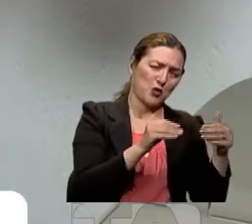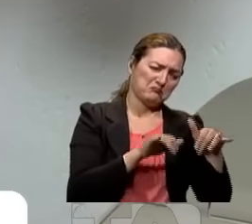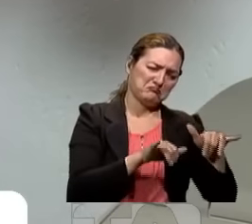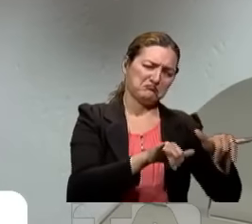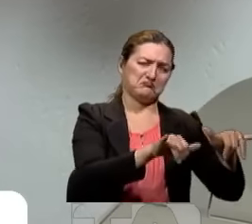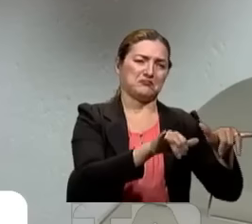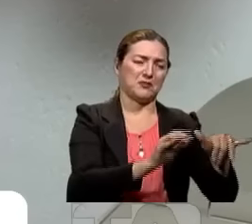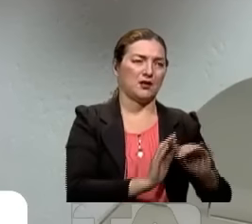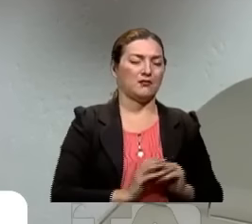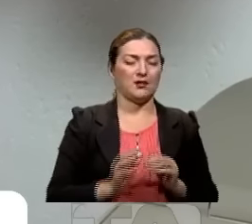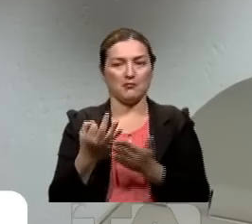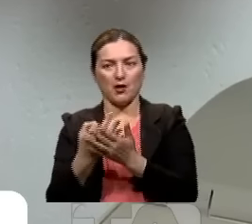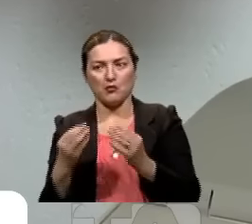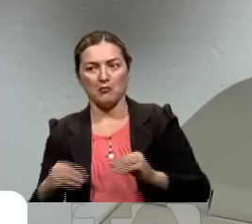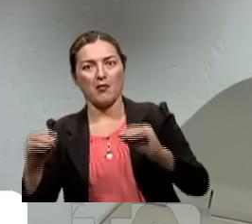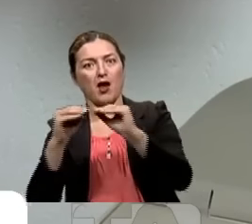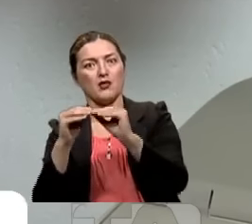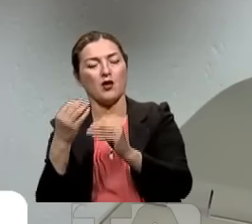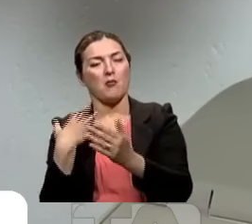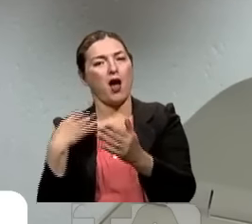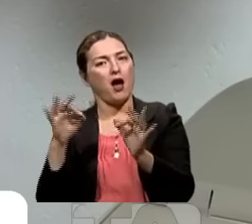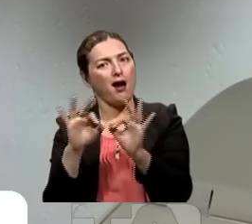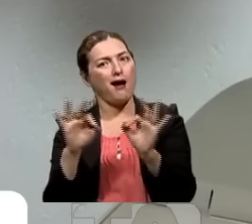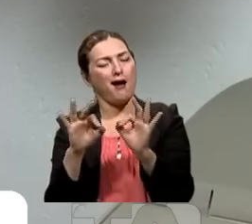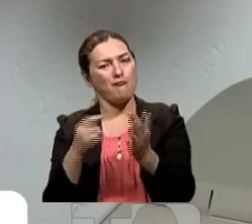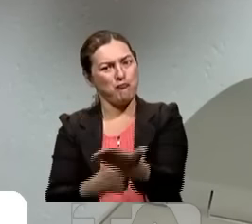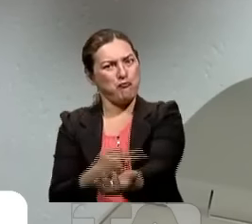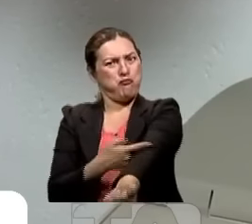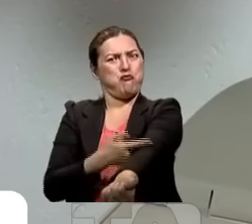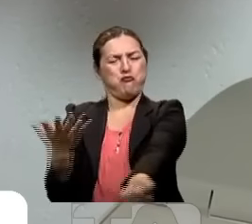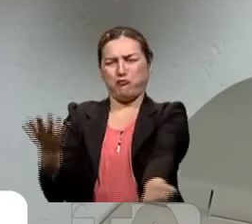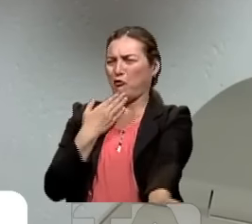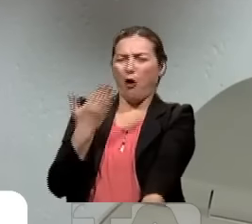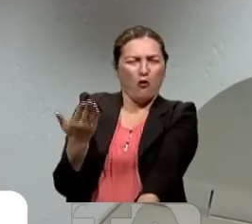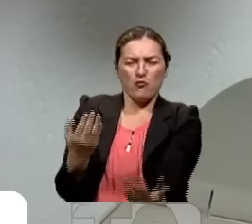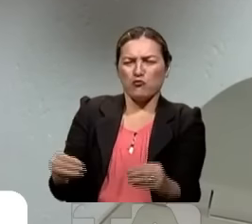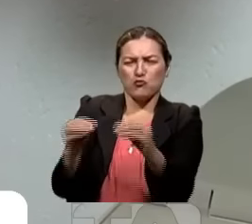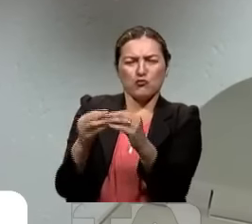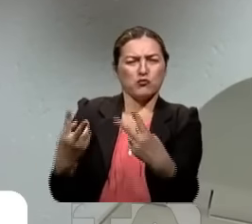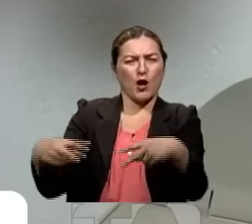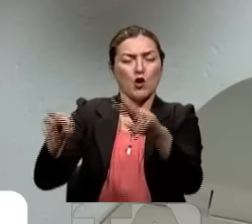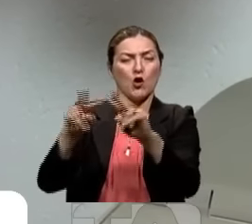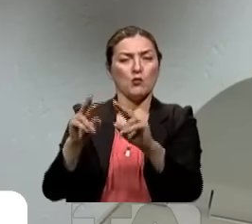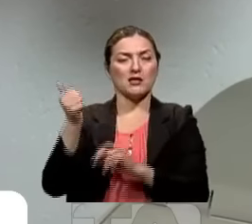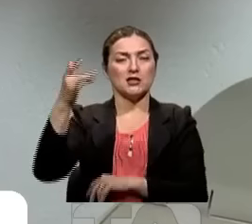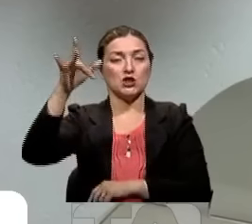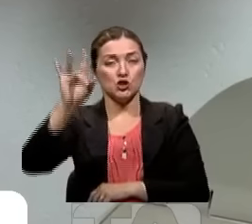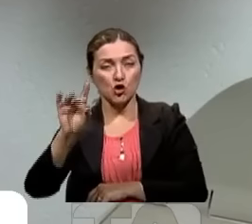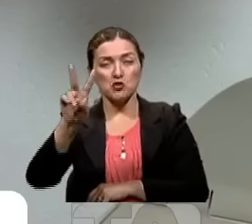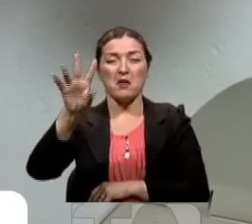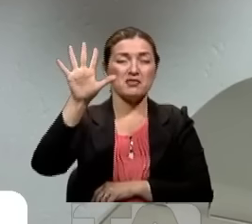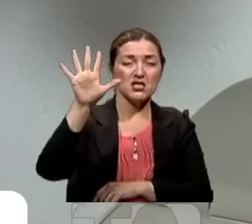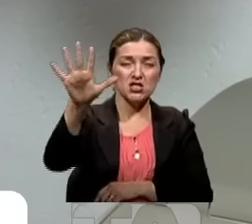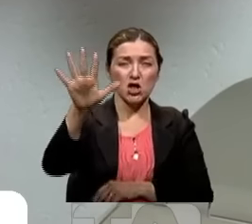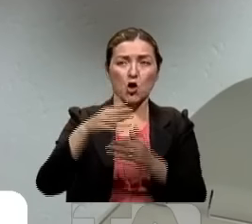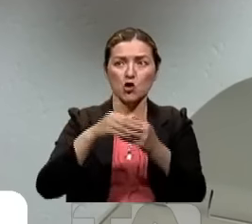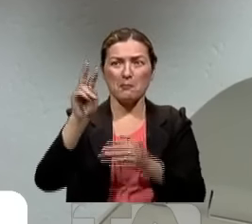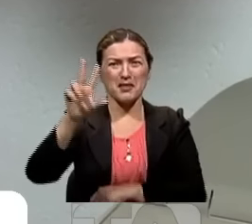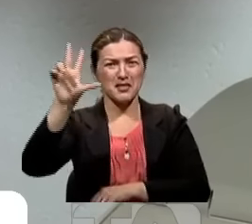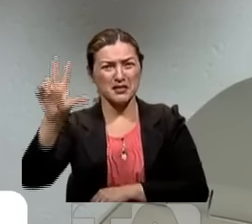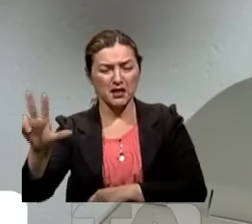Hay un aumento en la planilla de la luz. Exagerado, o sea, arbitrariamente exagerado. Vienen 18, vienen 25,